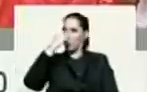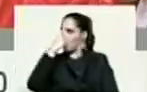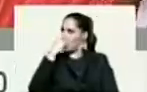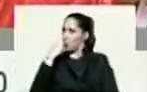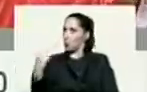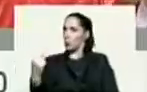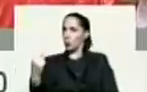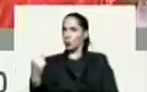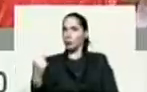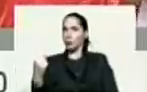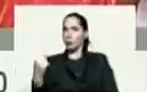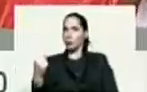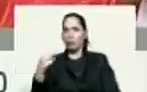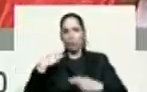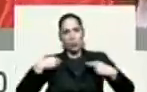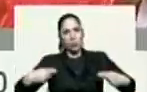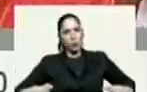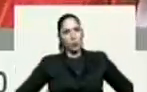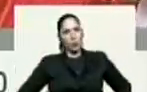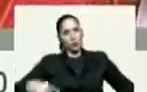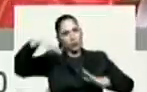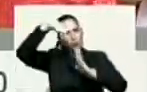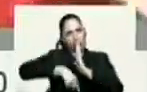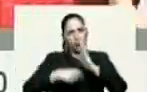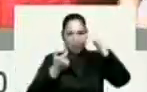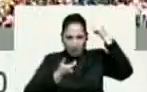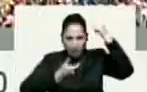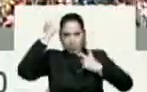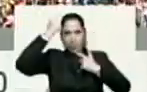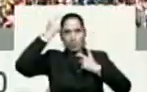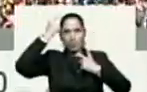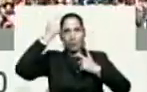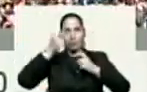zamoristas, humanistas